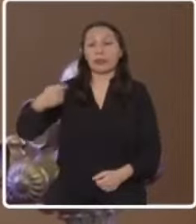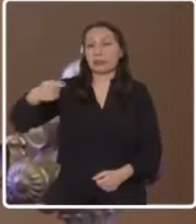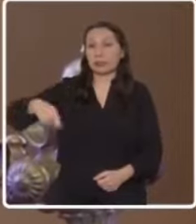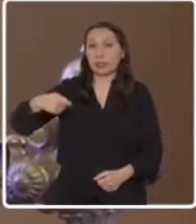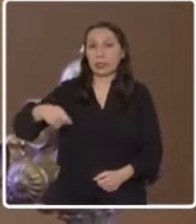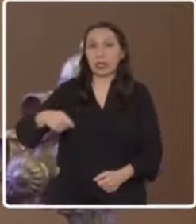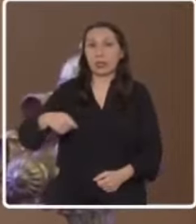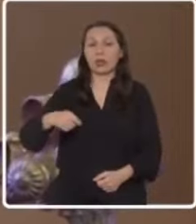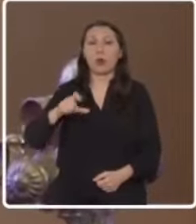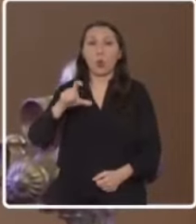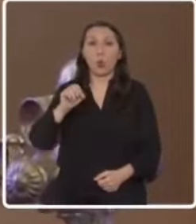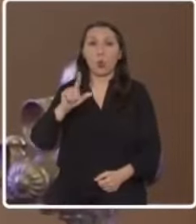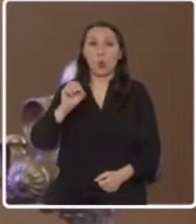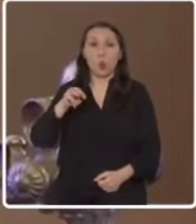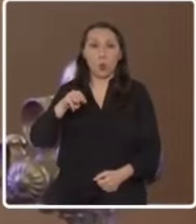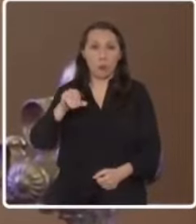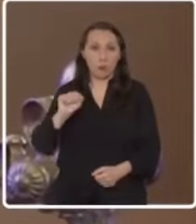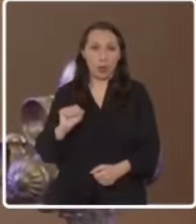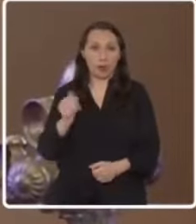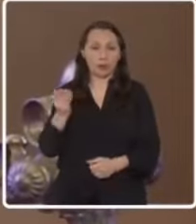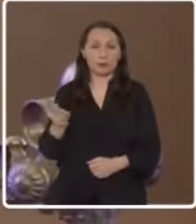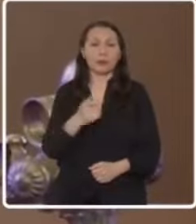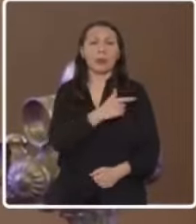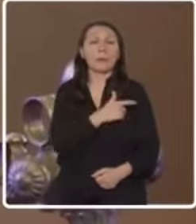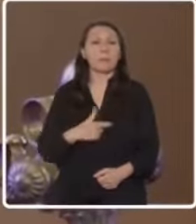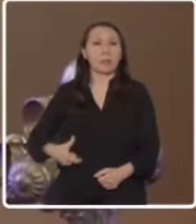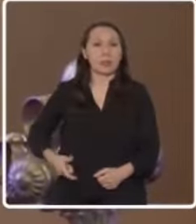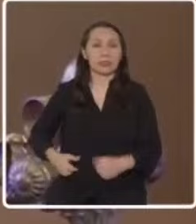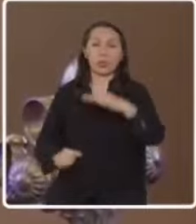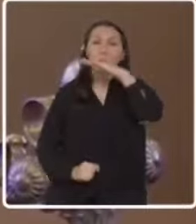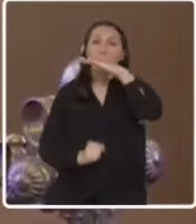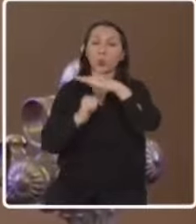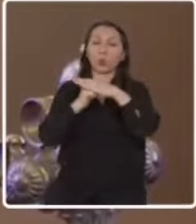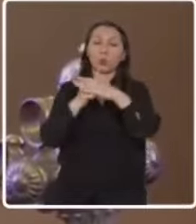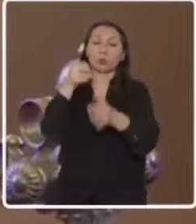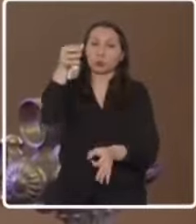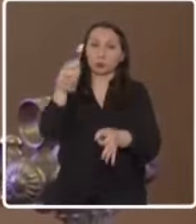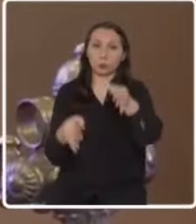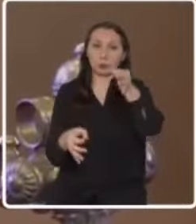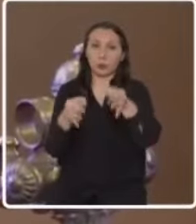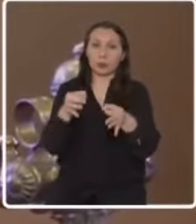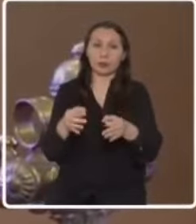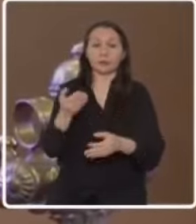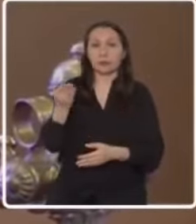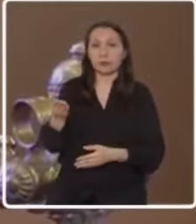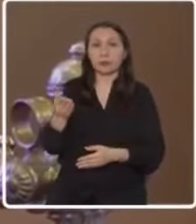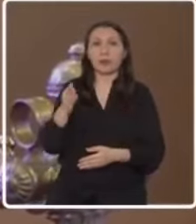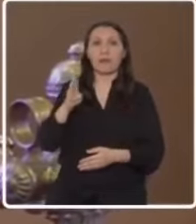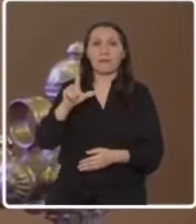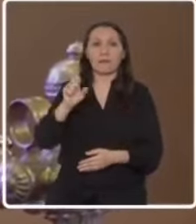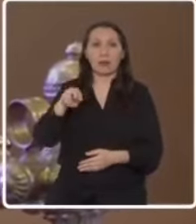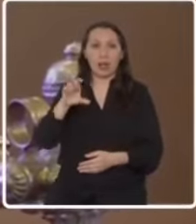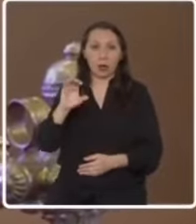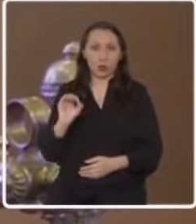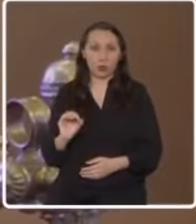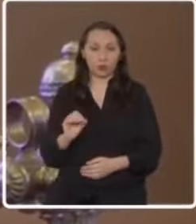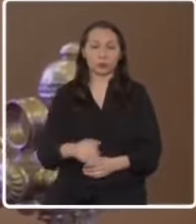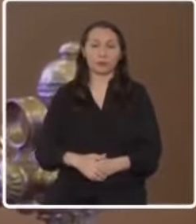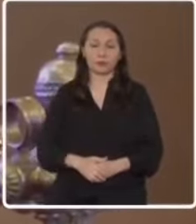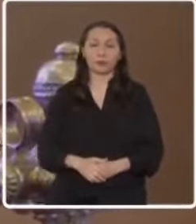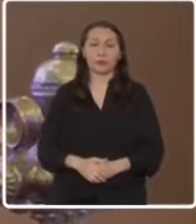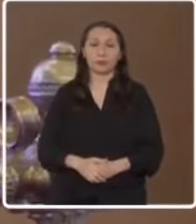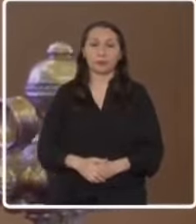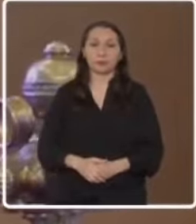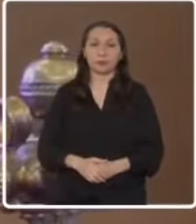Senado, Juan Antonio Coloma, al presidente de la Corte Suprema de Justicia, señor Ricardo Blanco,